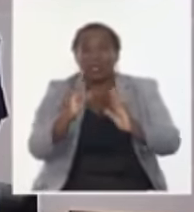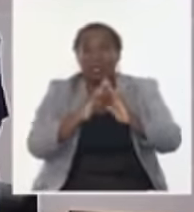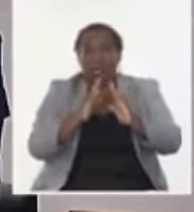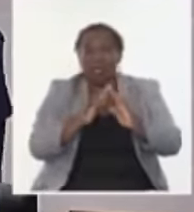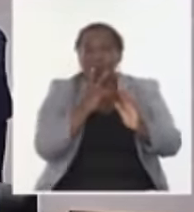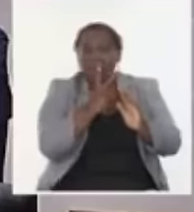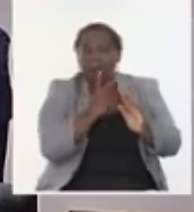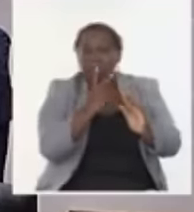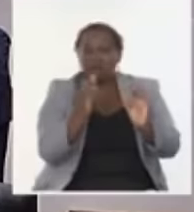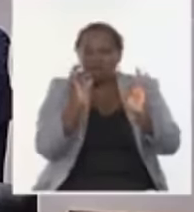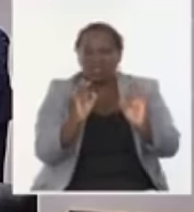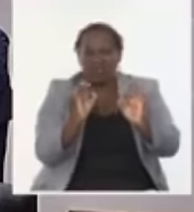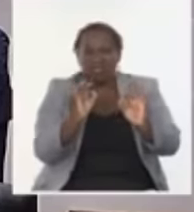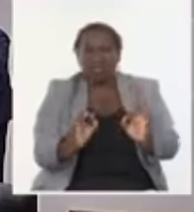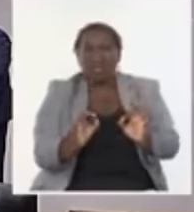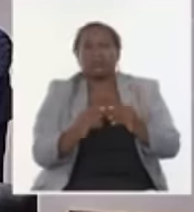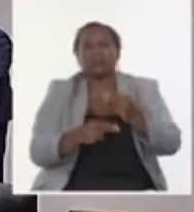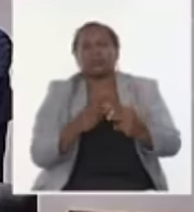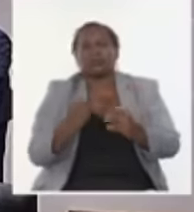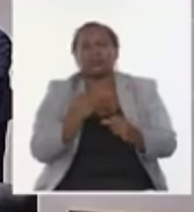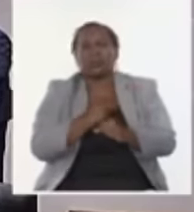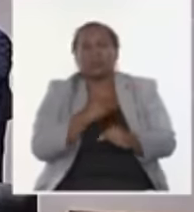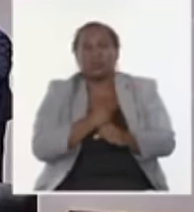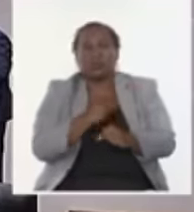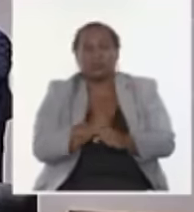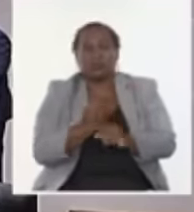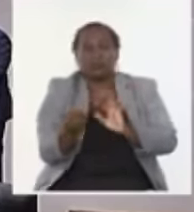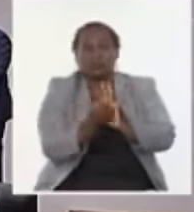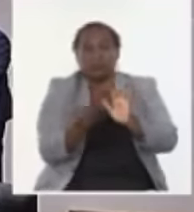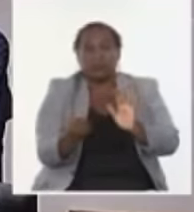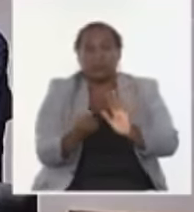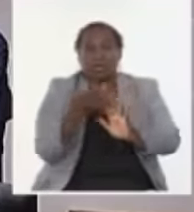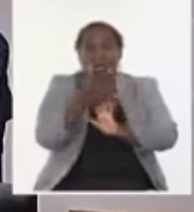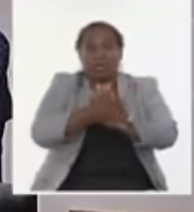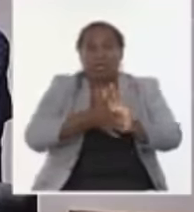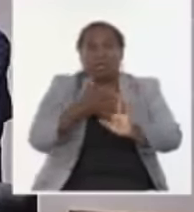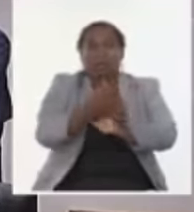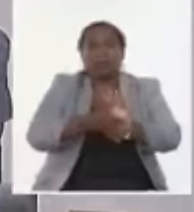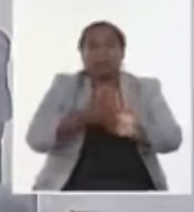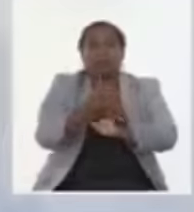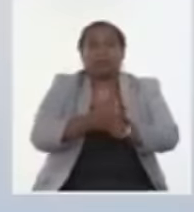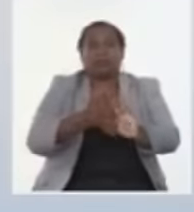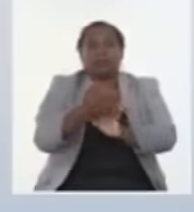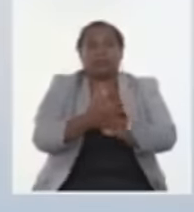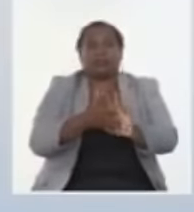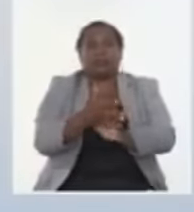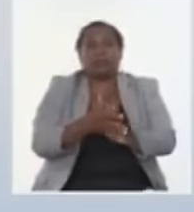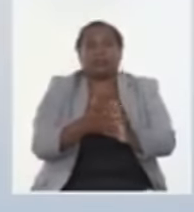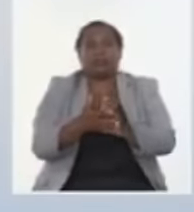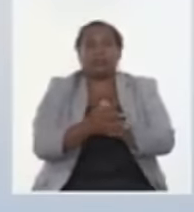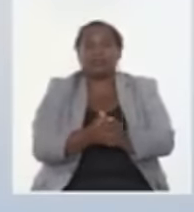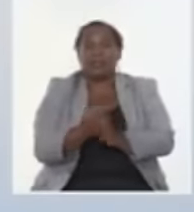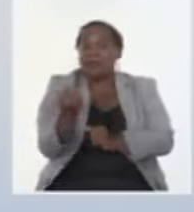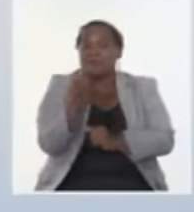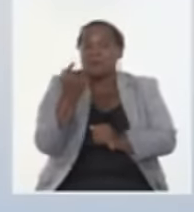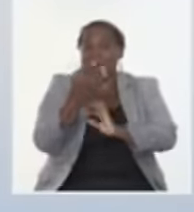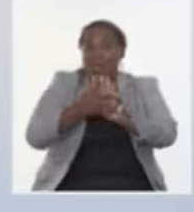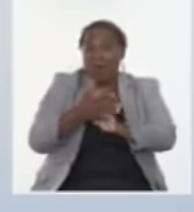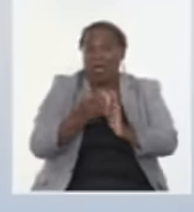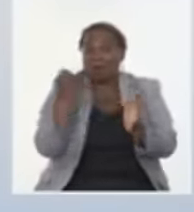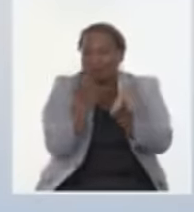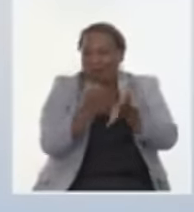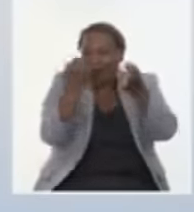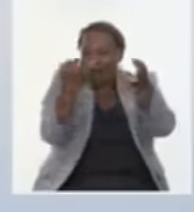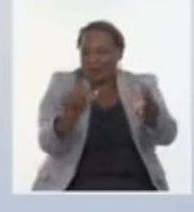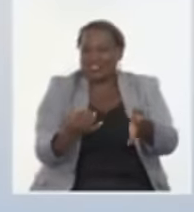realmente realizar su trabajo. Se aprobó la lengua de señas en el Consejo de Ministros como la primera lengua y lengua oficial de